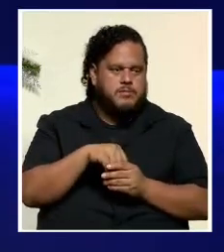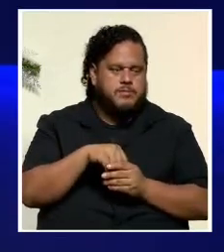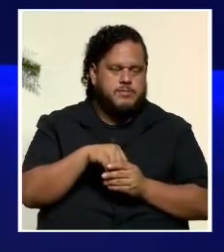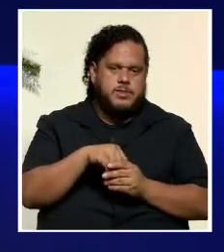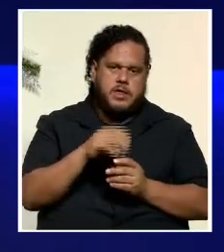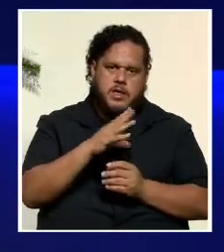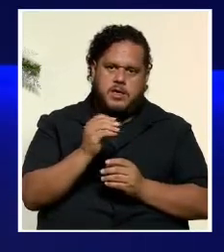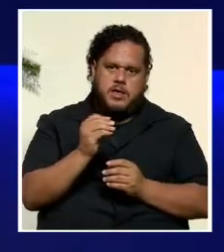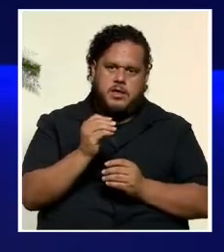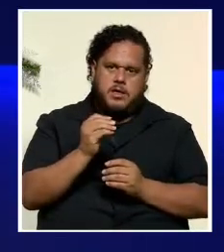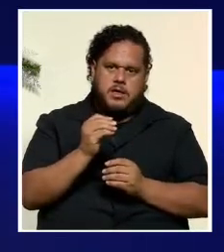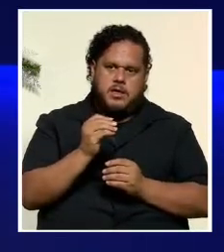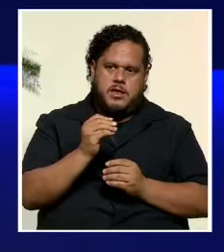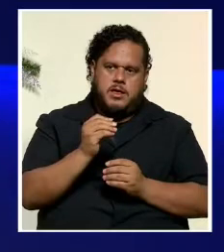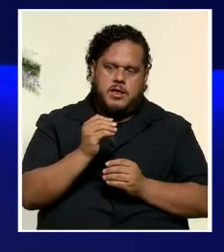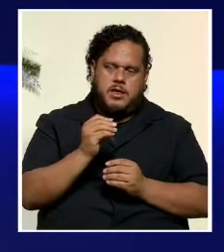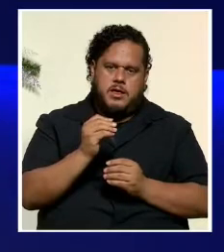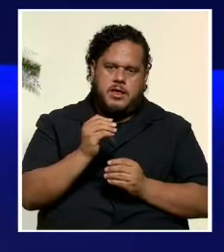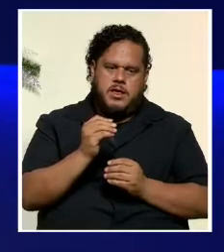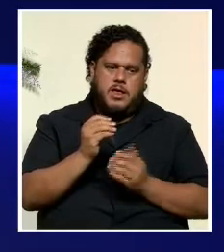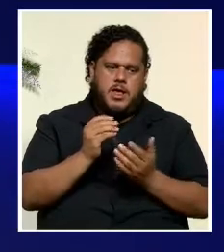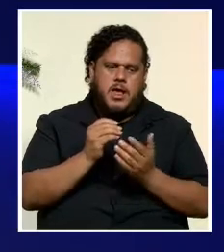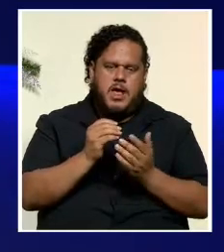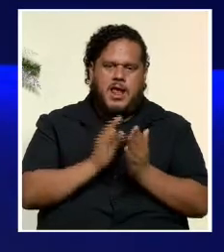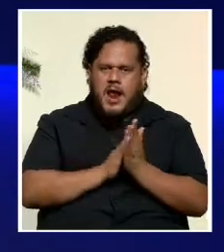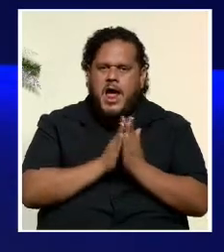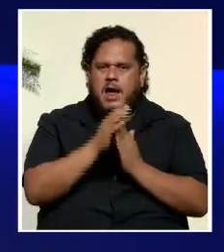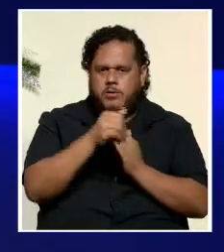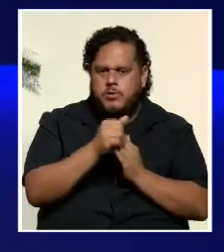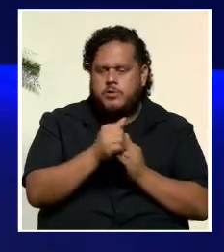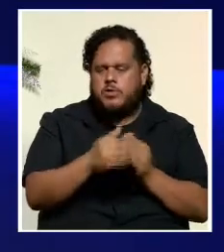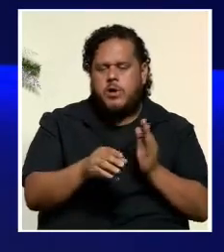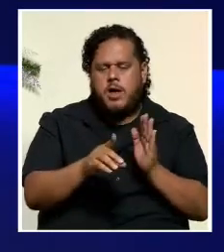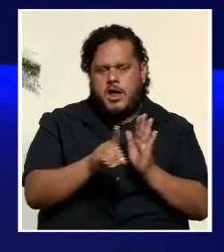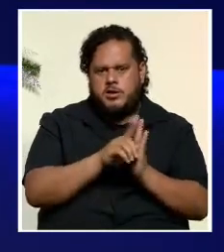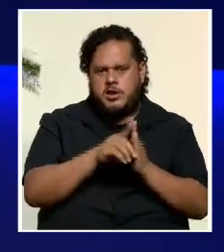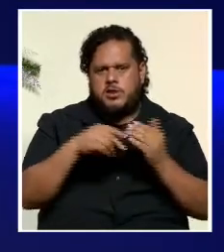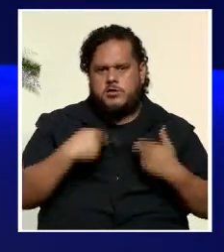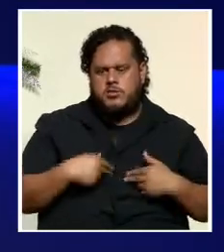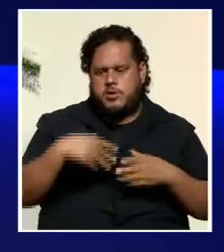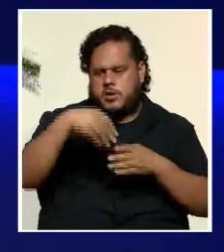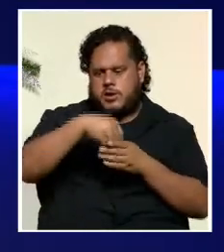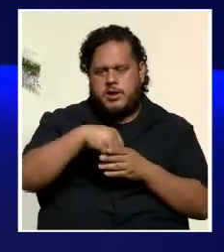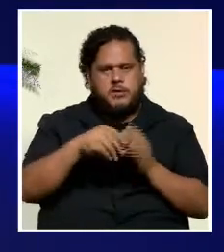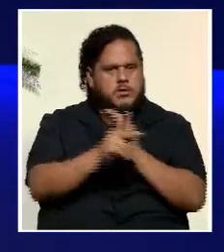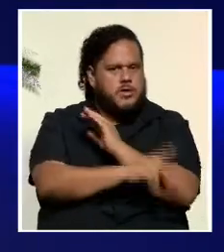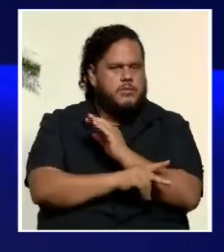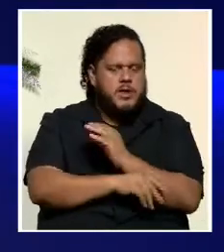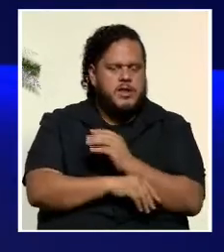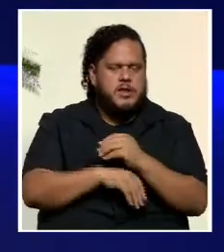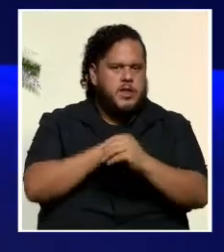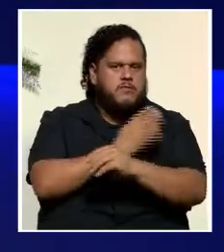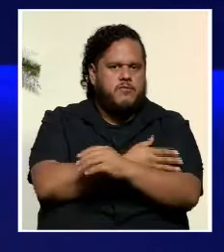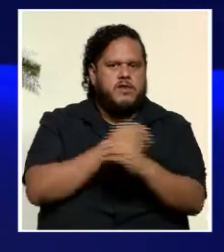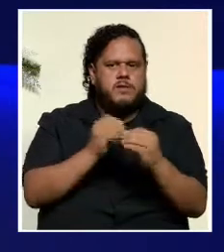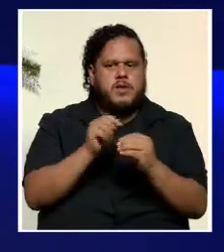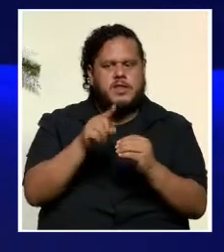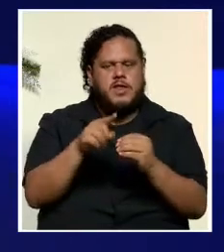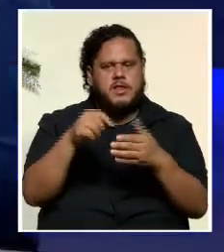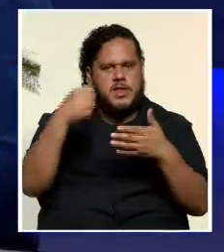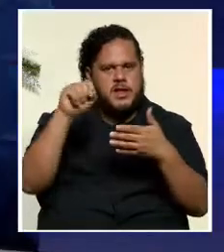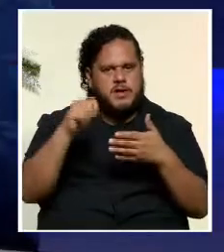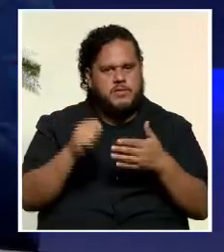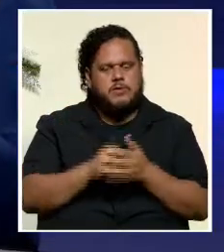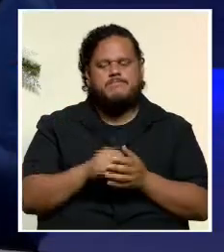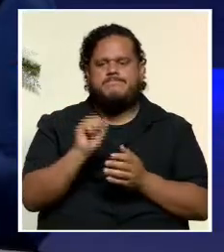y las violaciones a los derechos humanos a lo interno del país fuerzan más ese calificativo. Sí, lo que